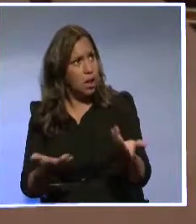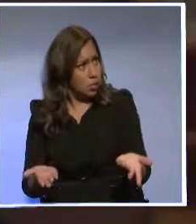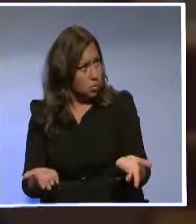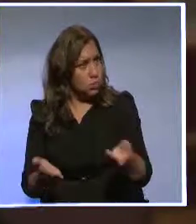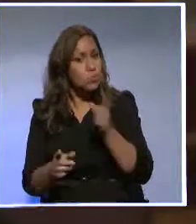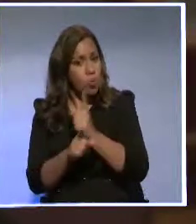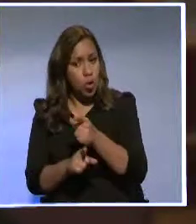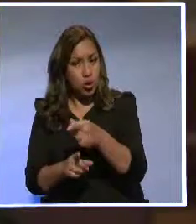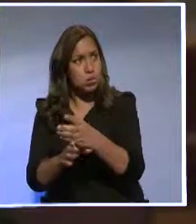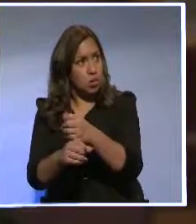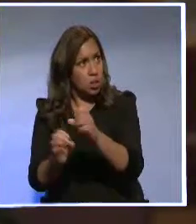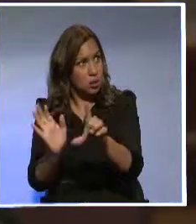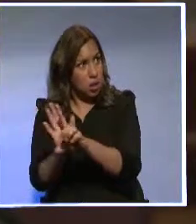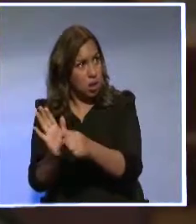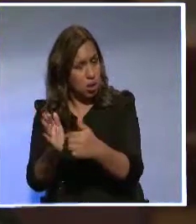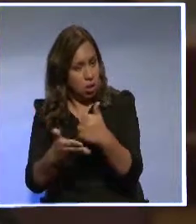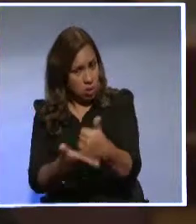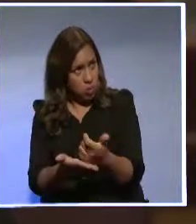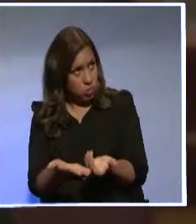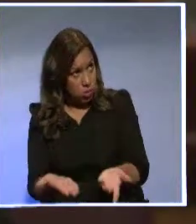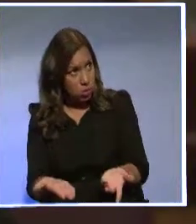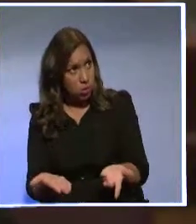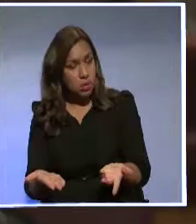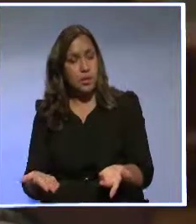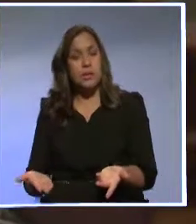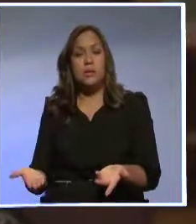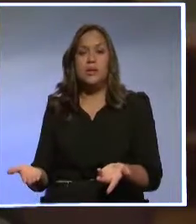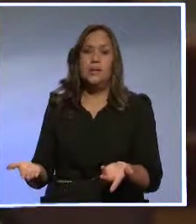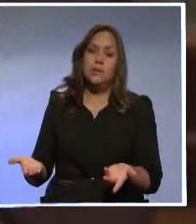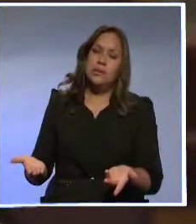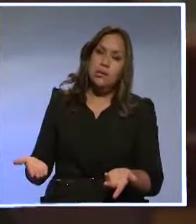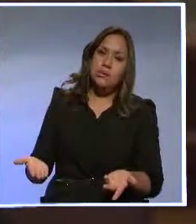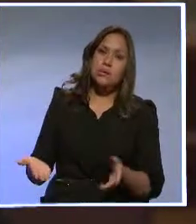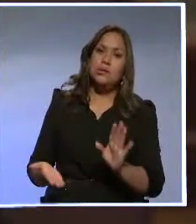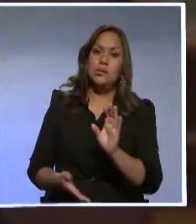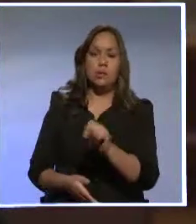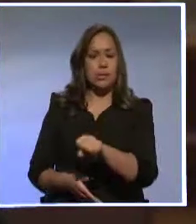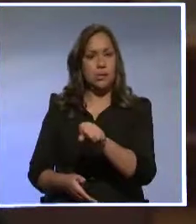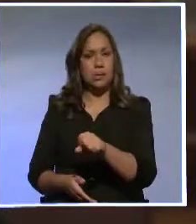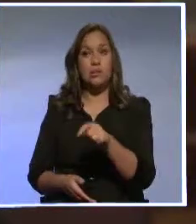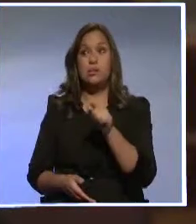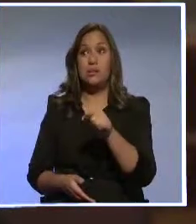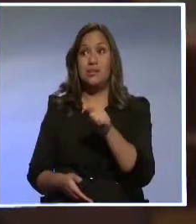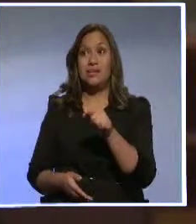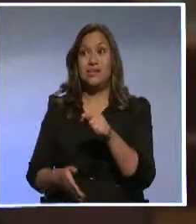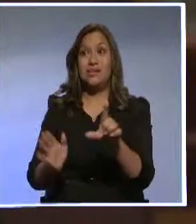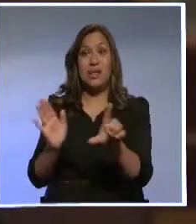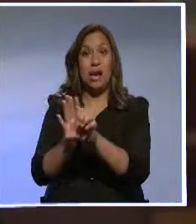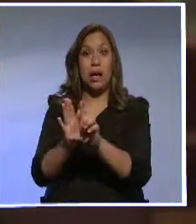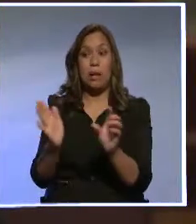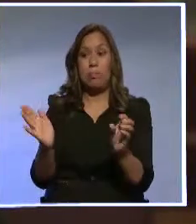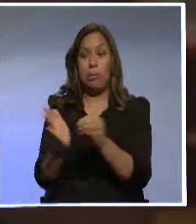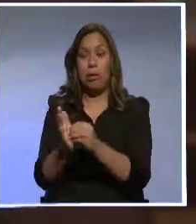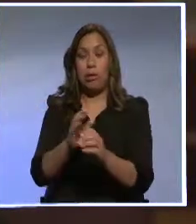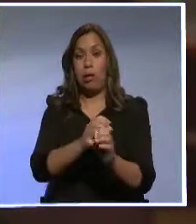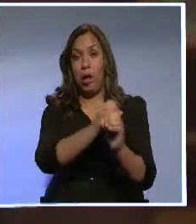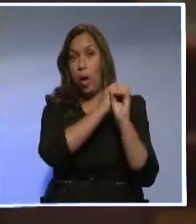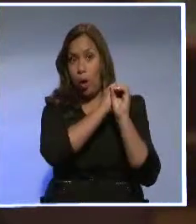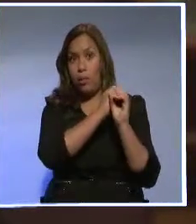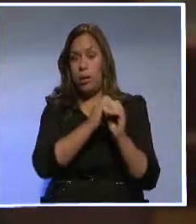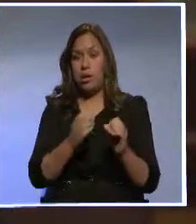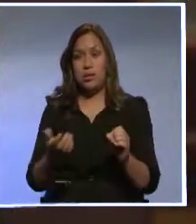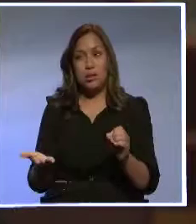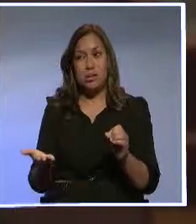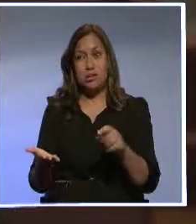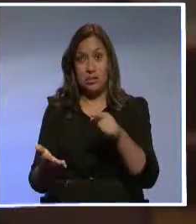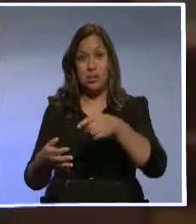que se que se vuelve una tarea para todas las organizaciones del ecuador no asegura de que vamos a tener